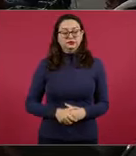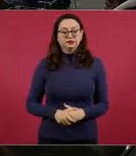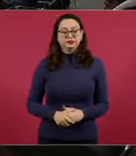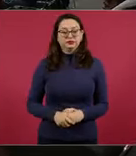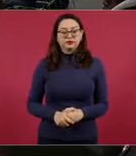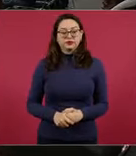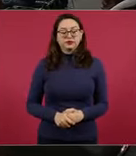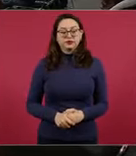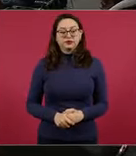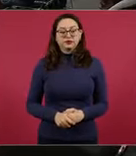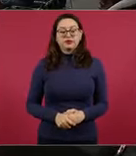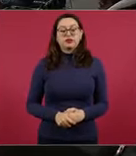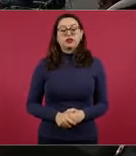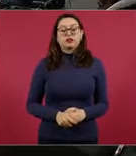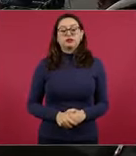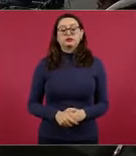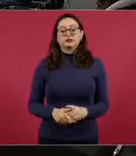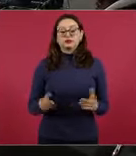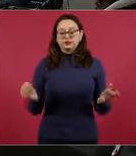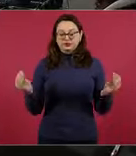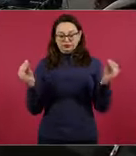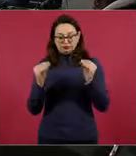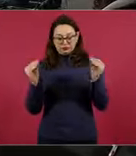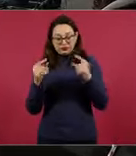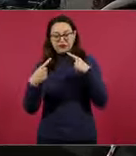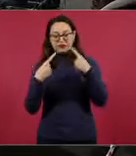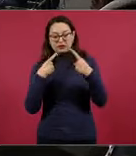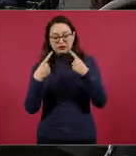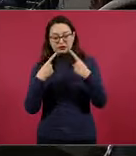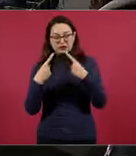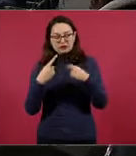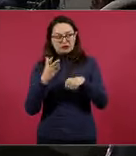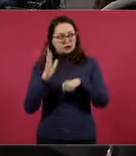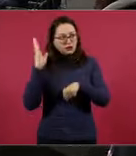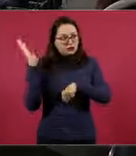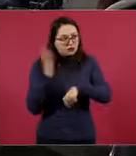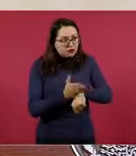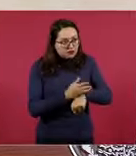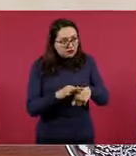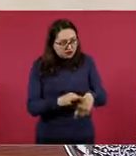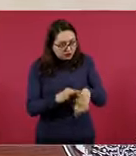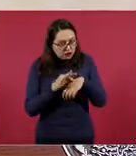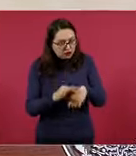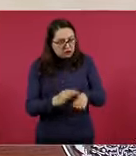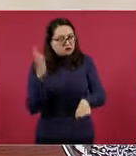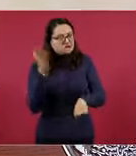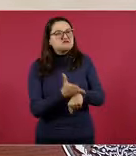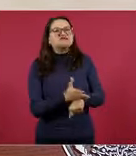todavía le dice la conductora, literal, y él dice sí,